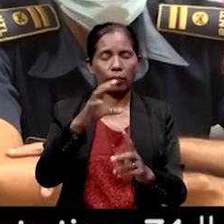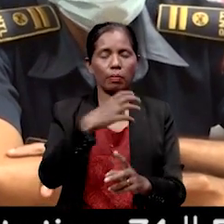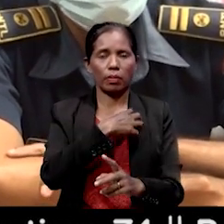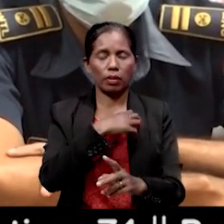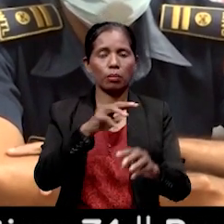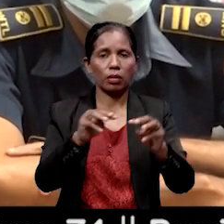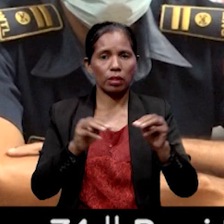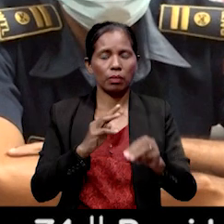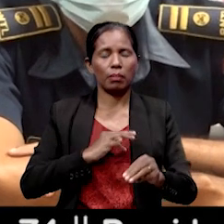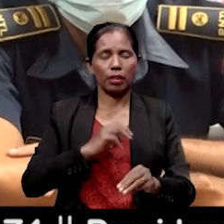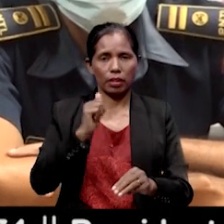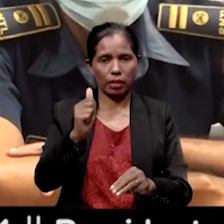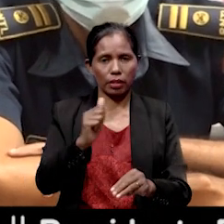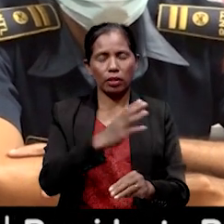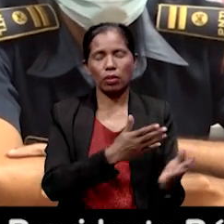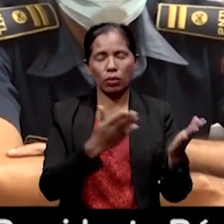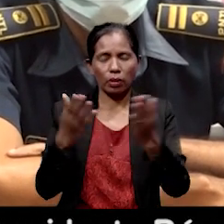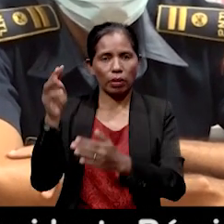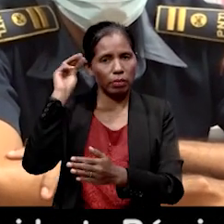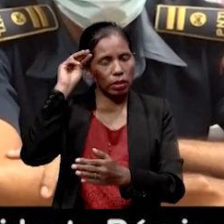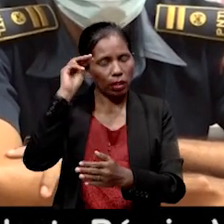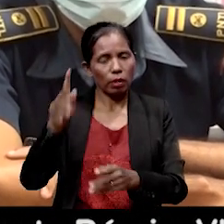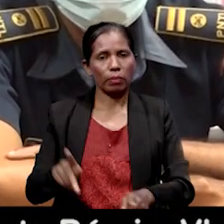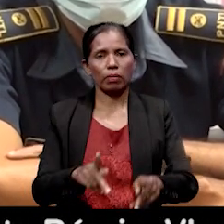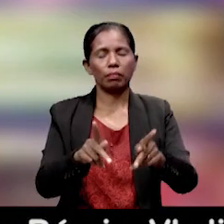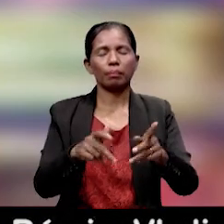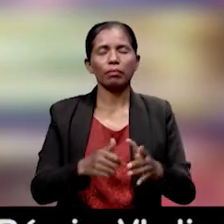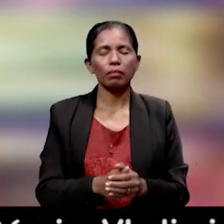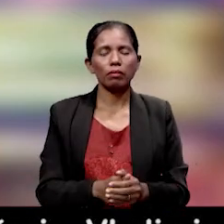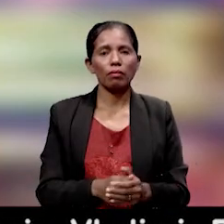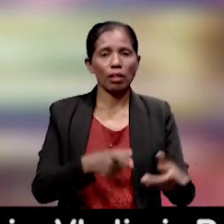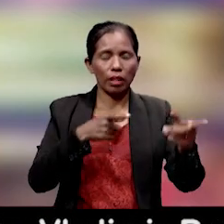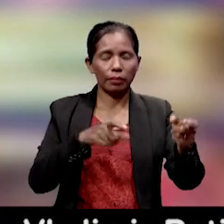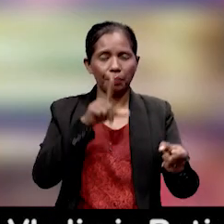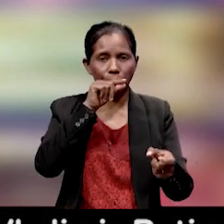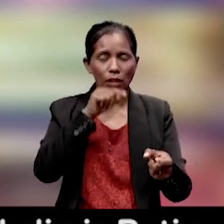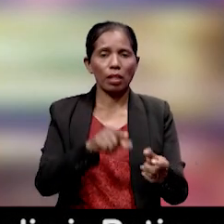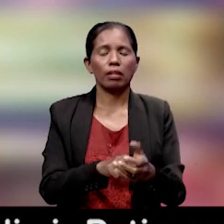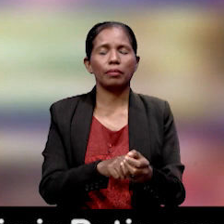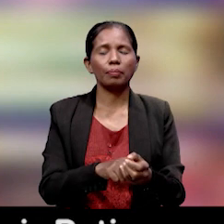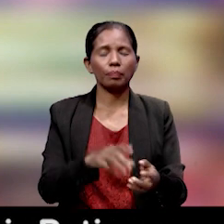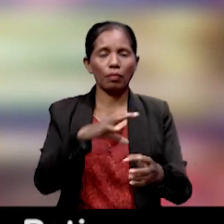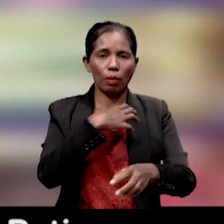maliana kuri submete ba ia ministerio. Kilat manu nebe polisi prende asegura